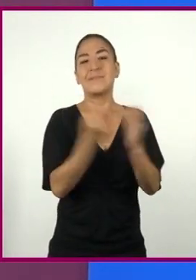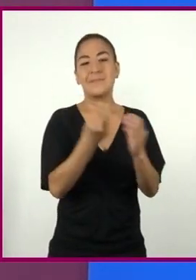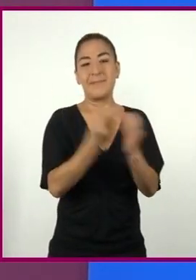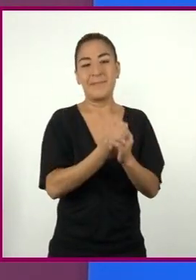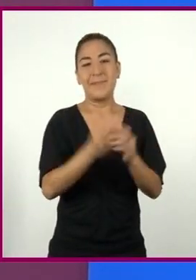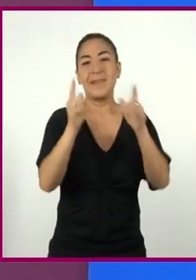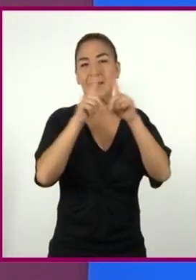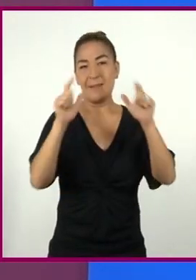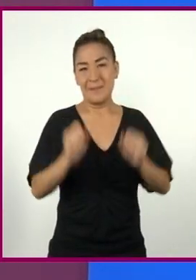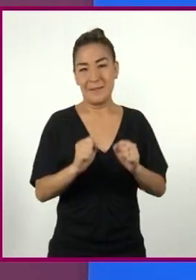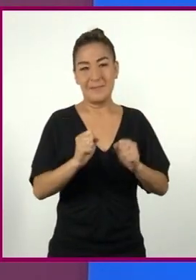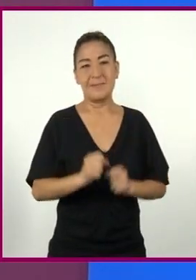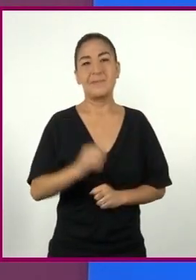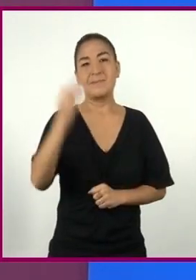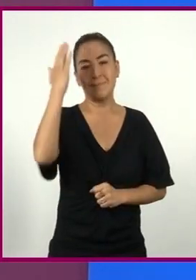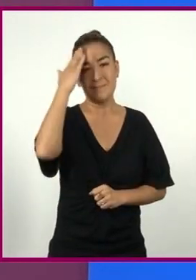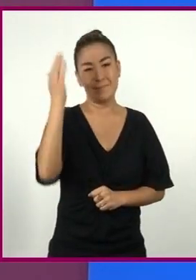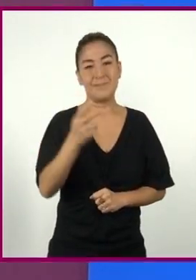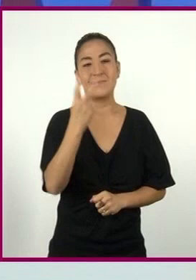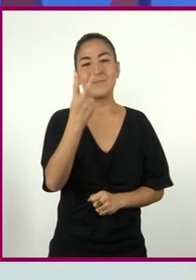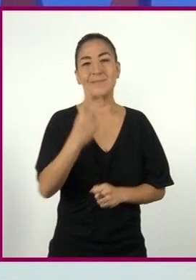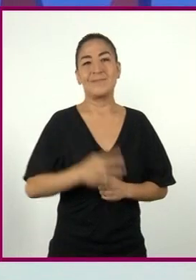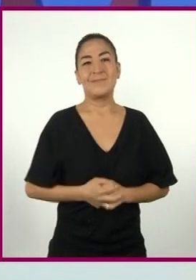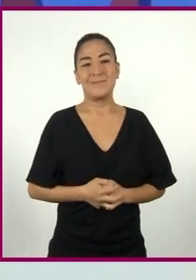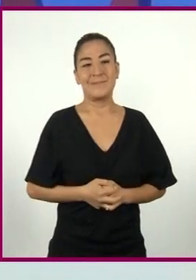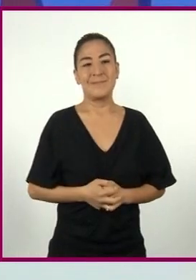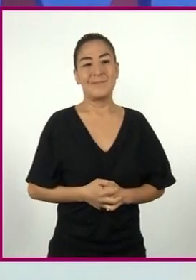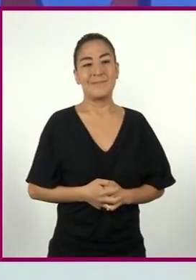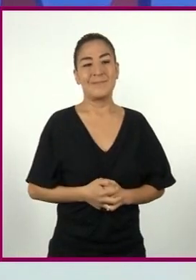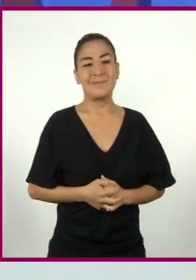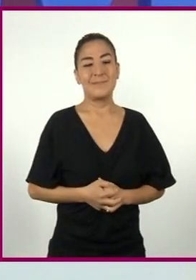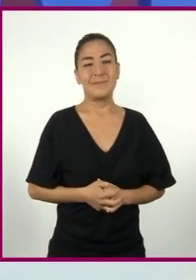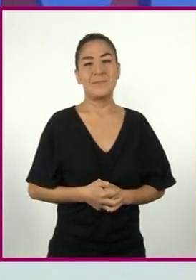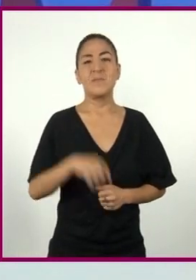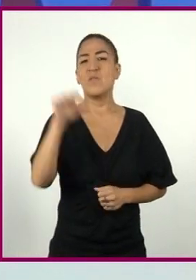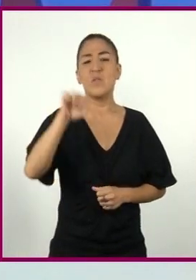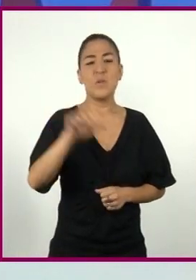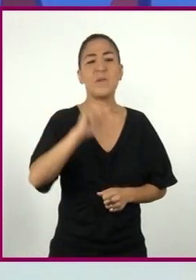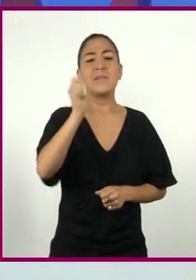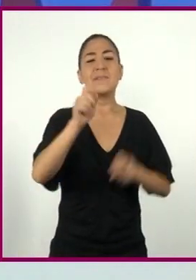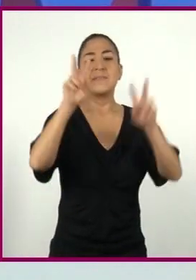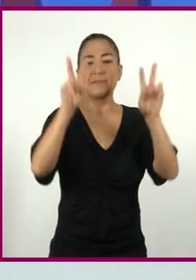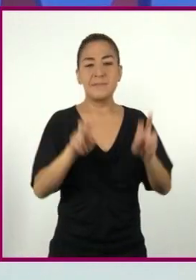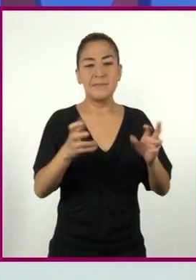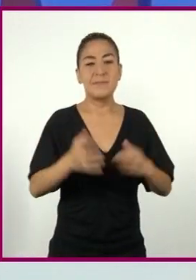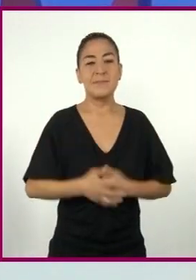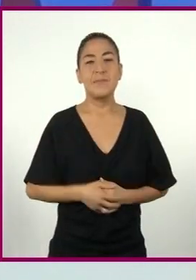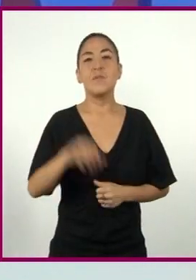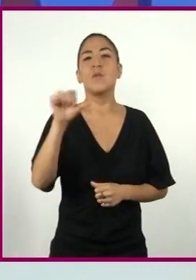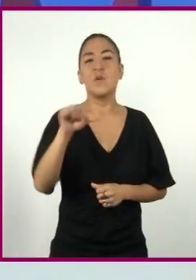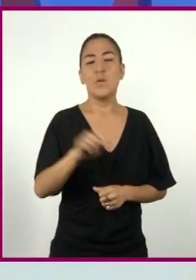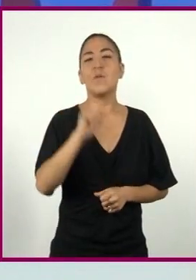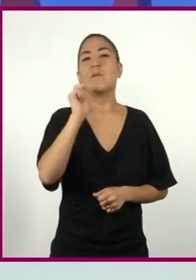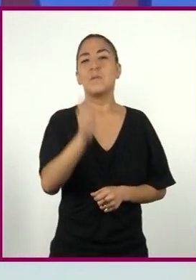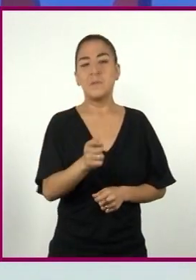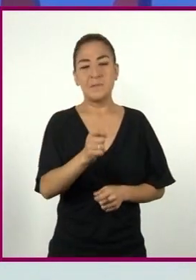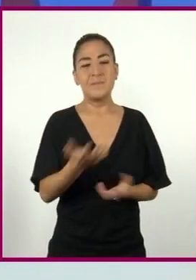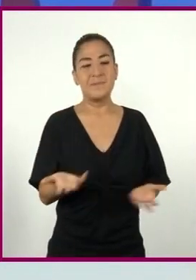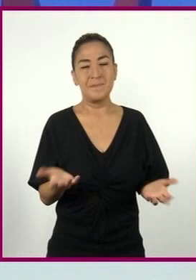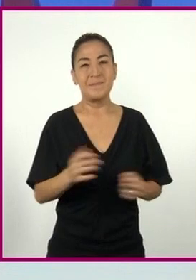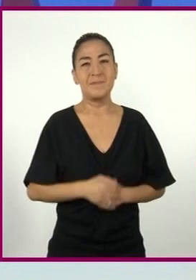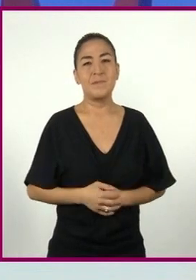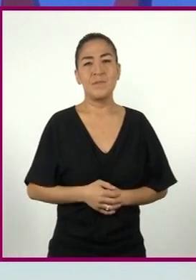más de Lengua Materna 2. ¿Y de qué hablaremos hoy, profesora? Hoy hablaremos